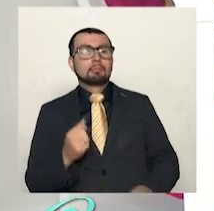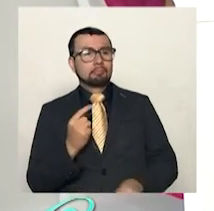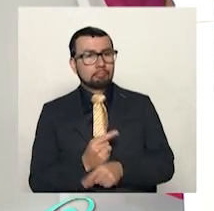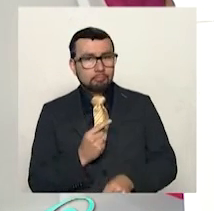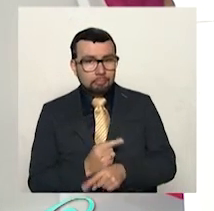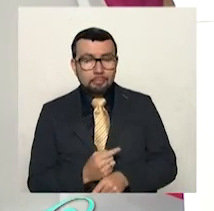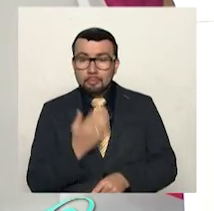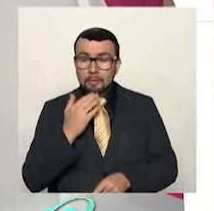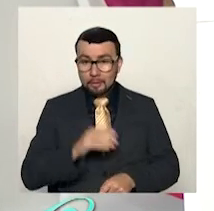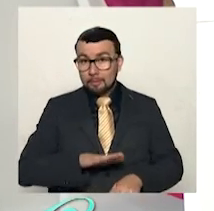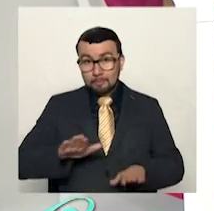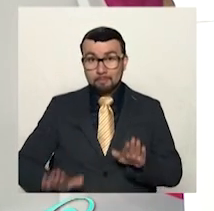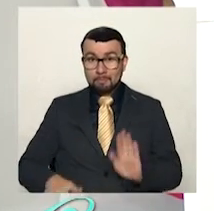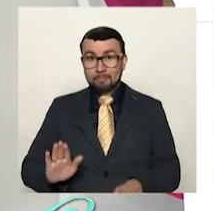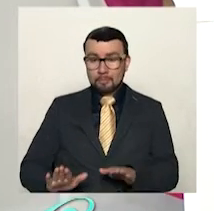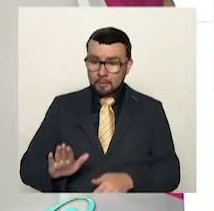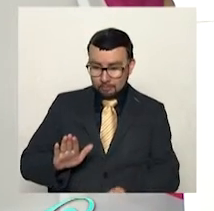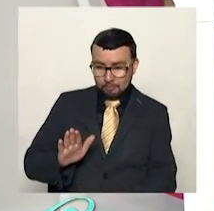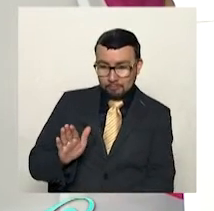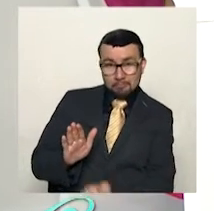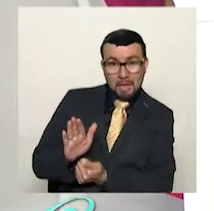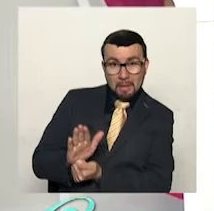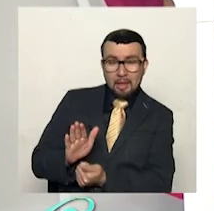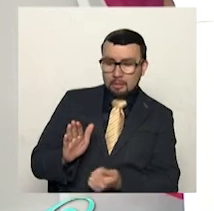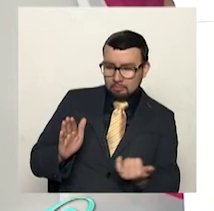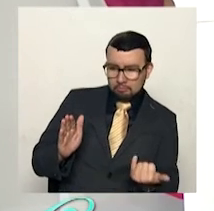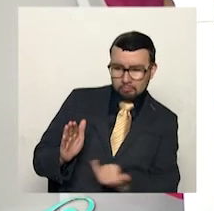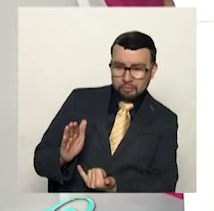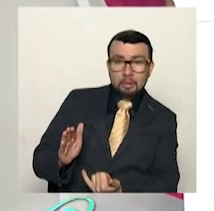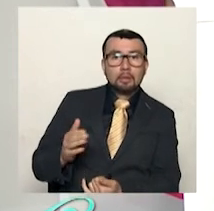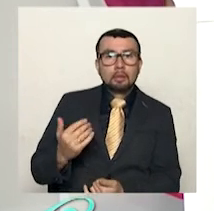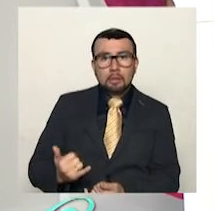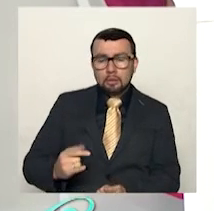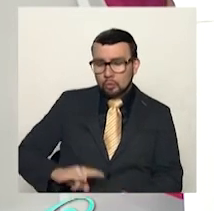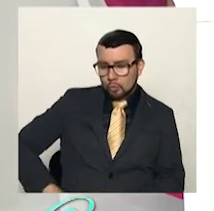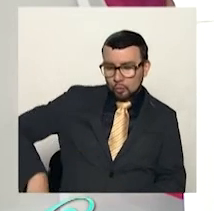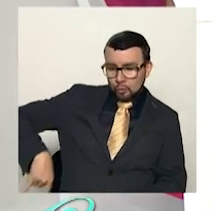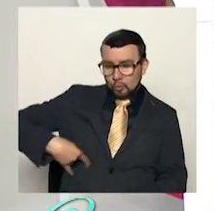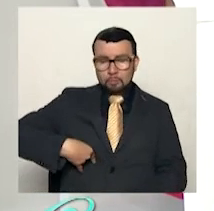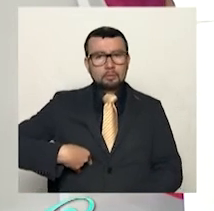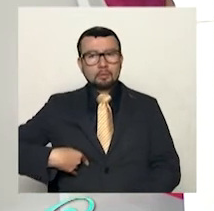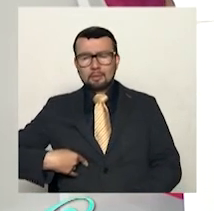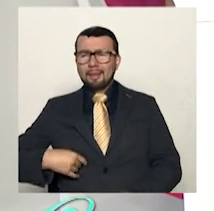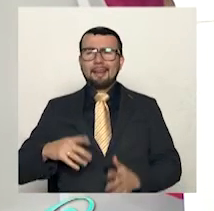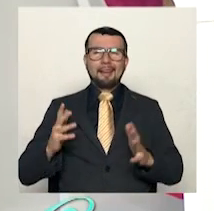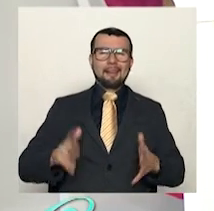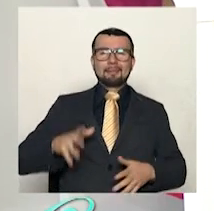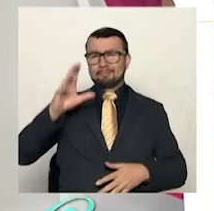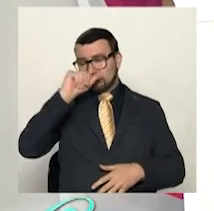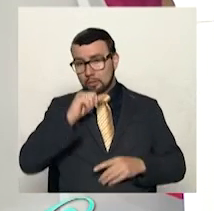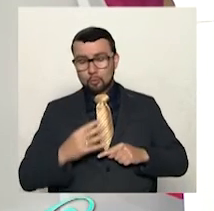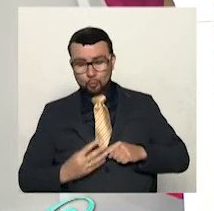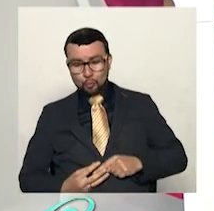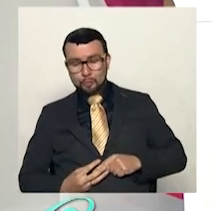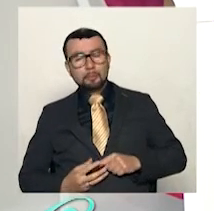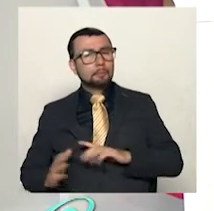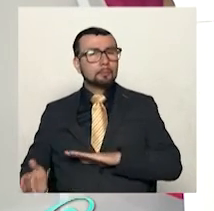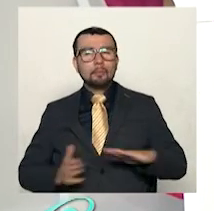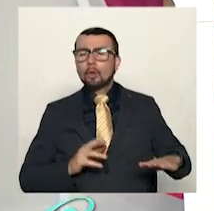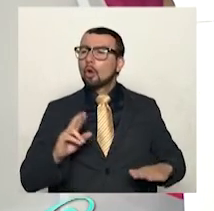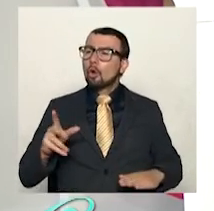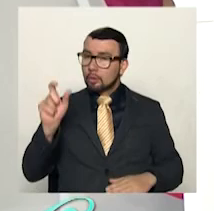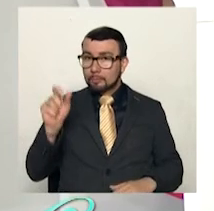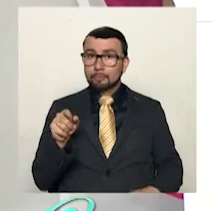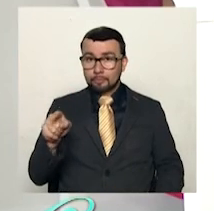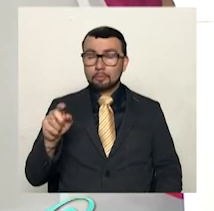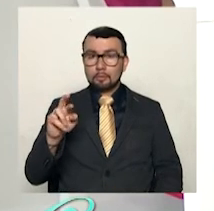el talón derecho, irradiado hacia la zona del apéndice. Entonces eso es típico de ese dolor. El otro era el que estaba diciendo el